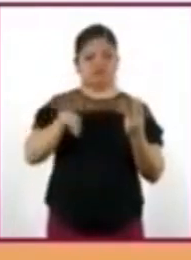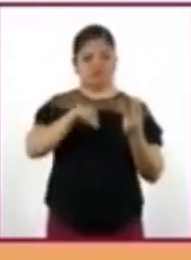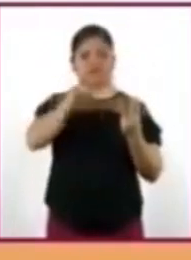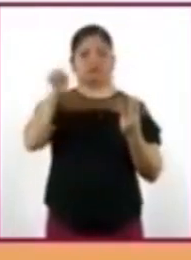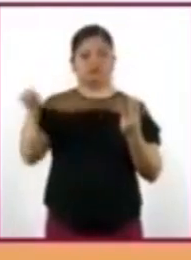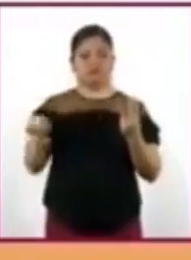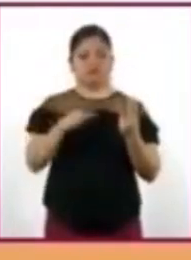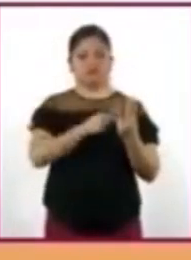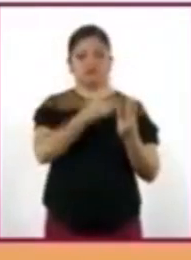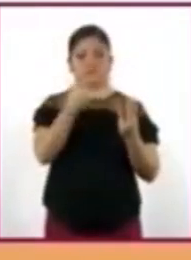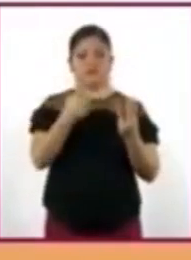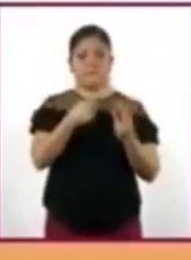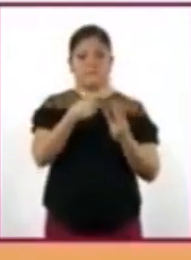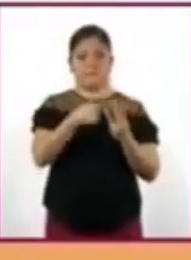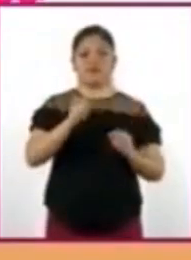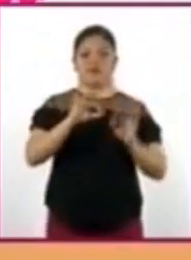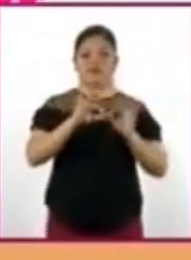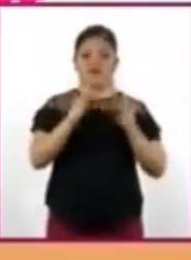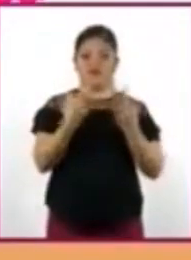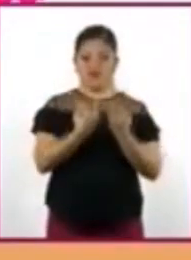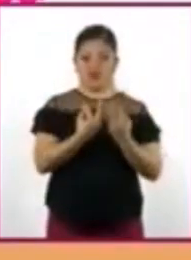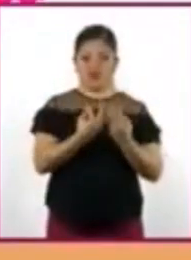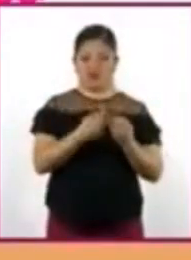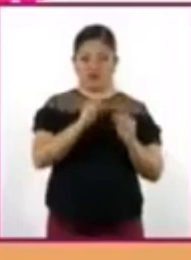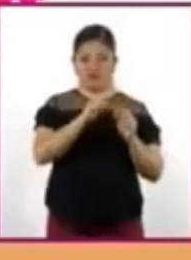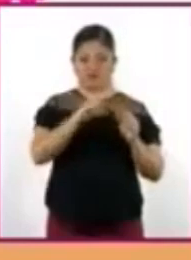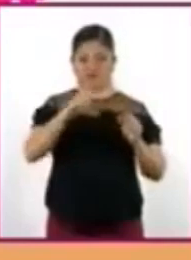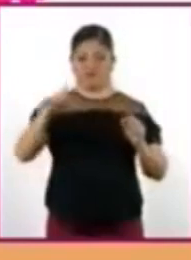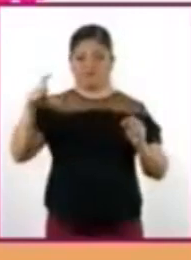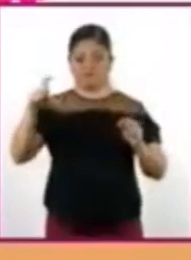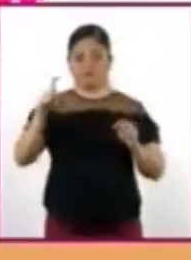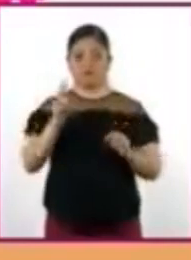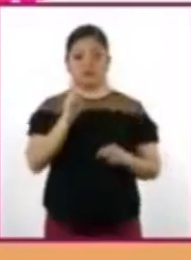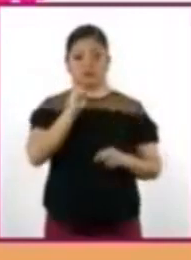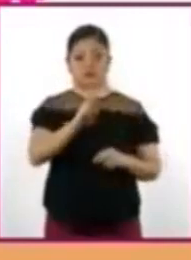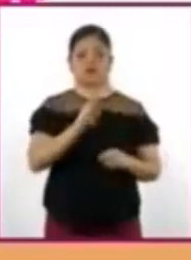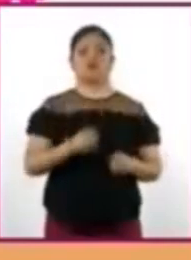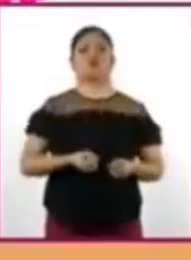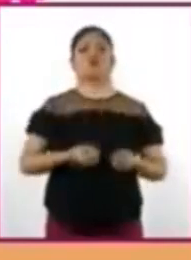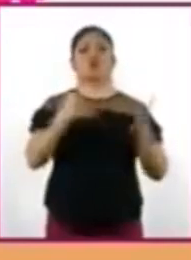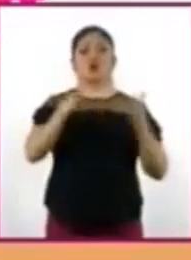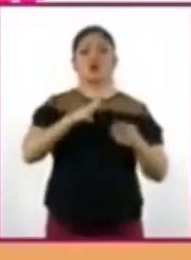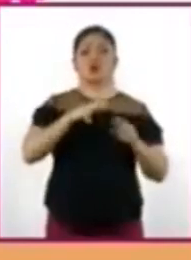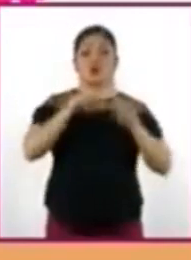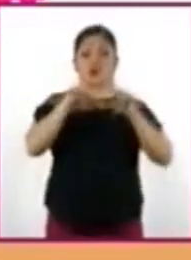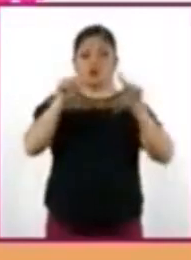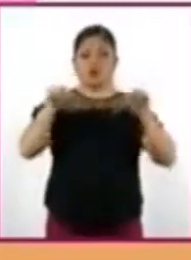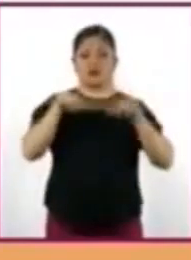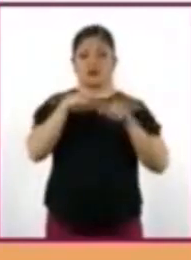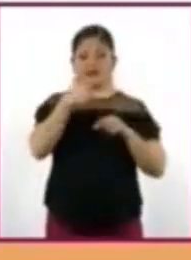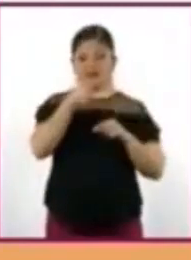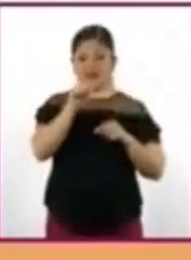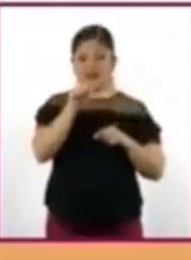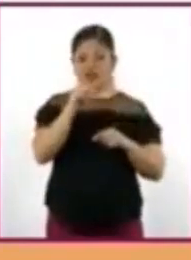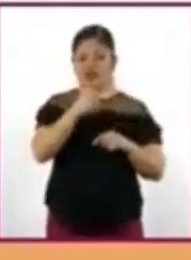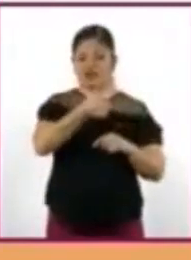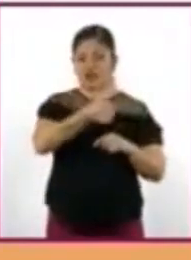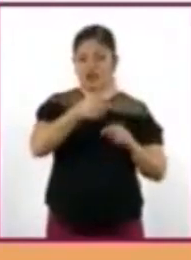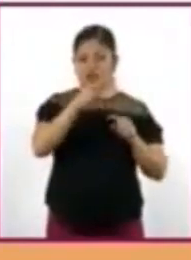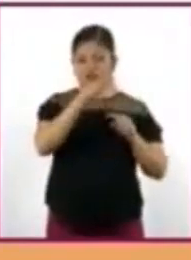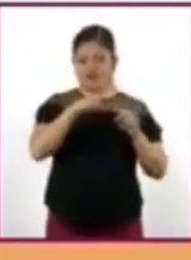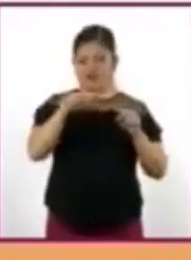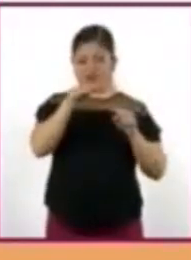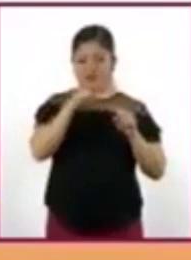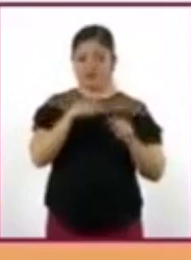sumando 4 que siguen una regla o patrón. En esta sucesión, ¿cuántos hexágonos hay en cada figura?